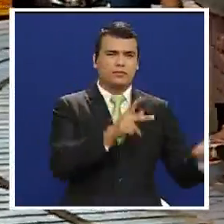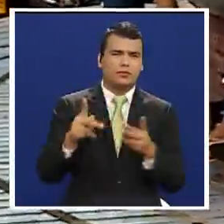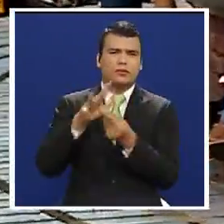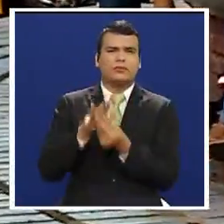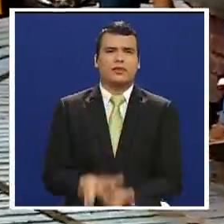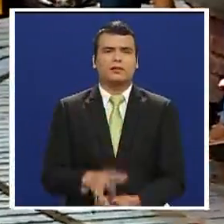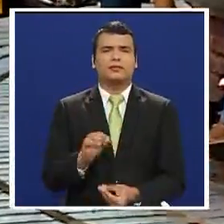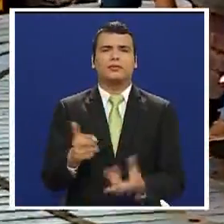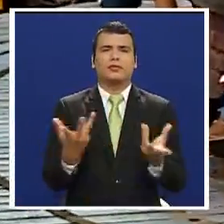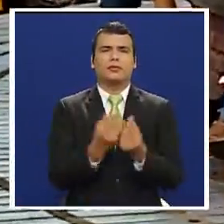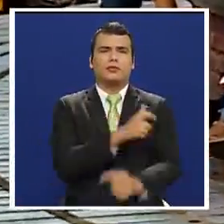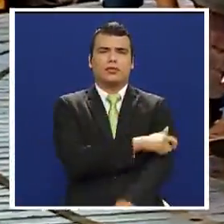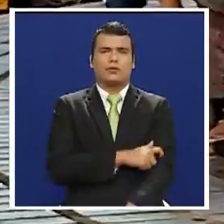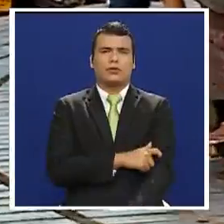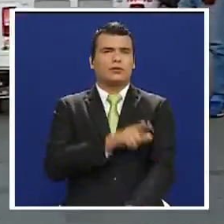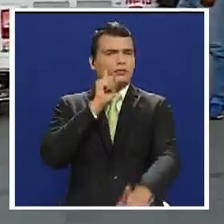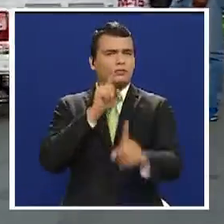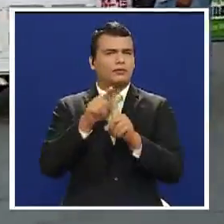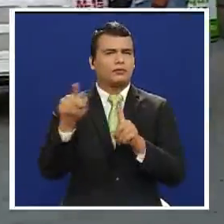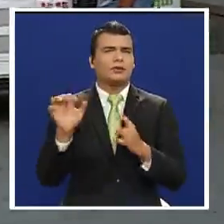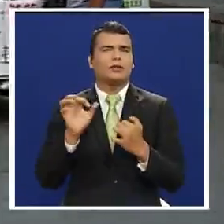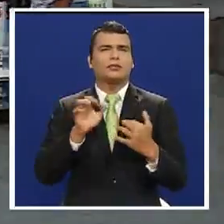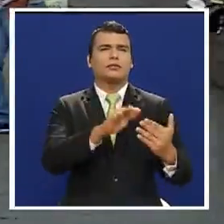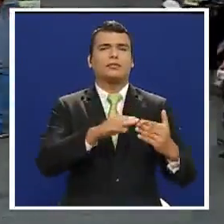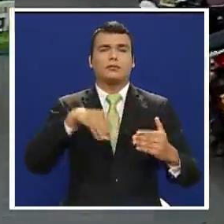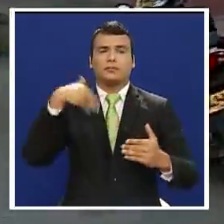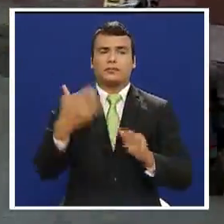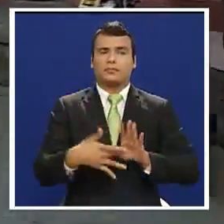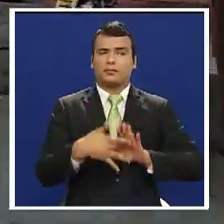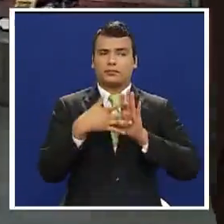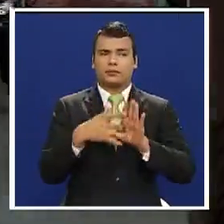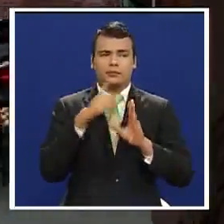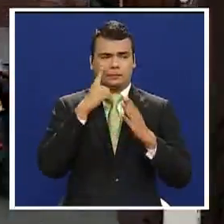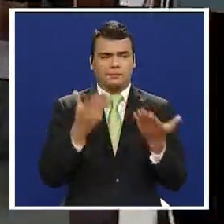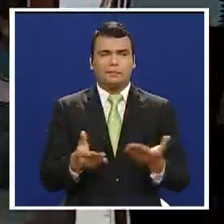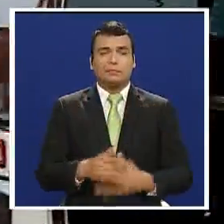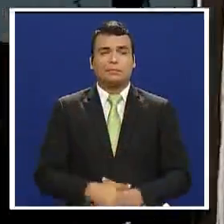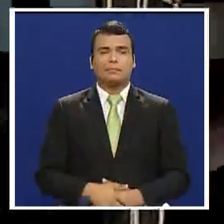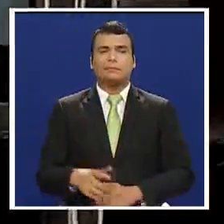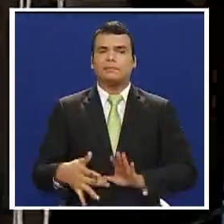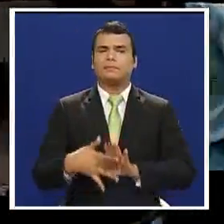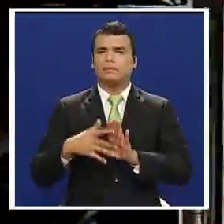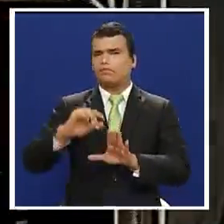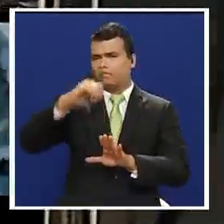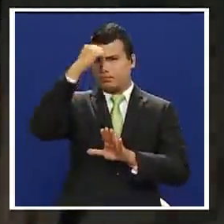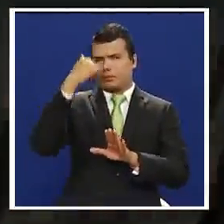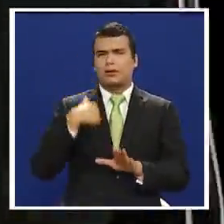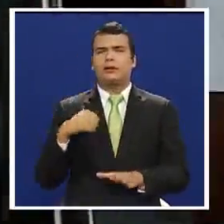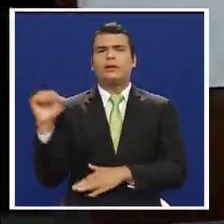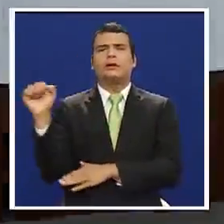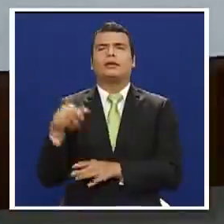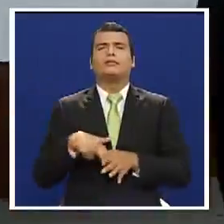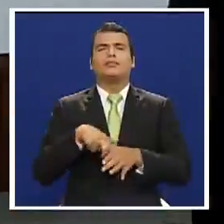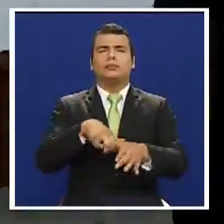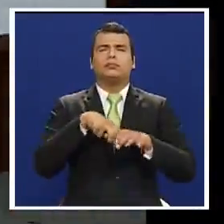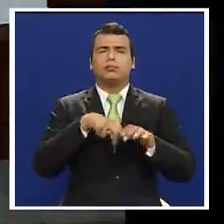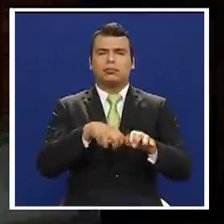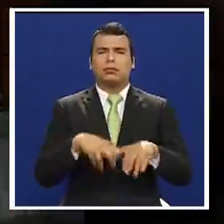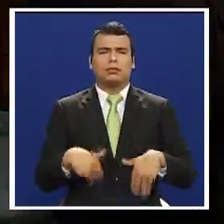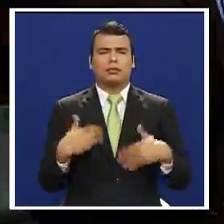mucha población a otros municipios, incluso a otros departamentos como el caso de Risaralda, ¿sí? Y